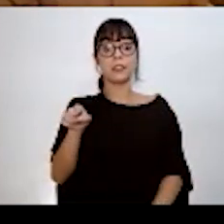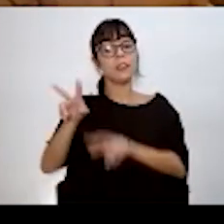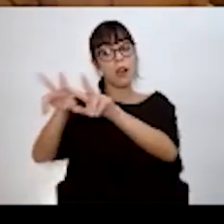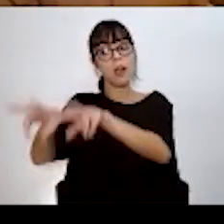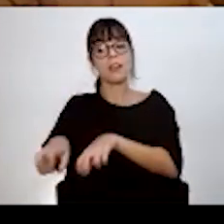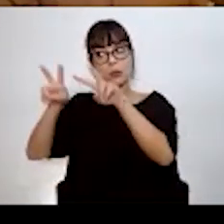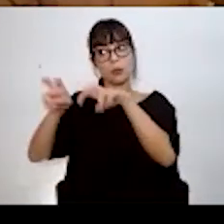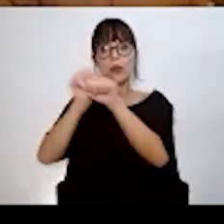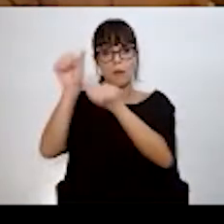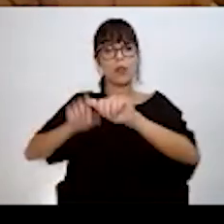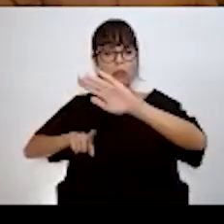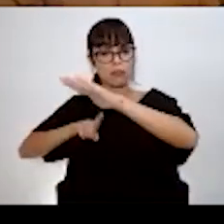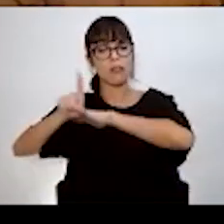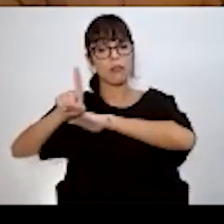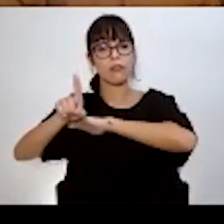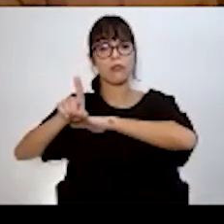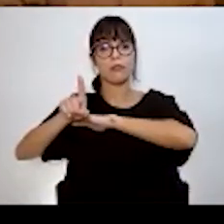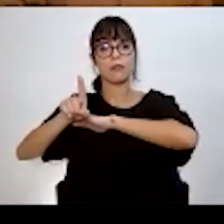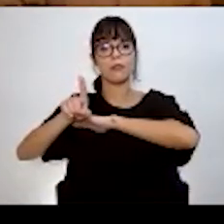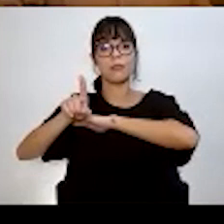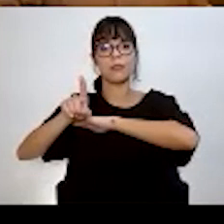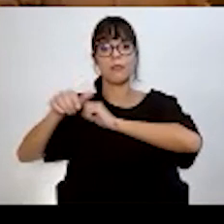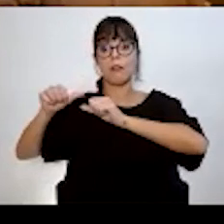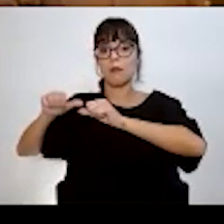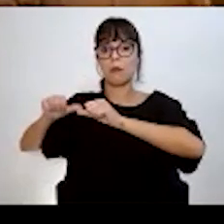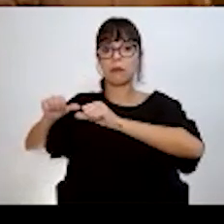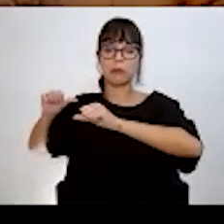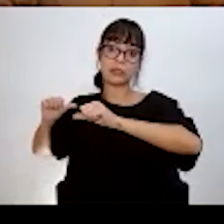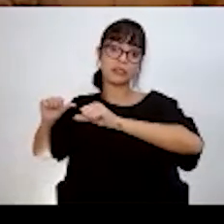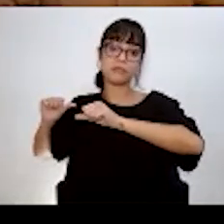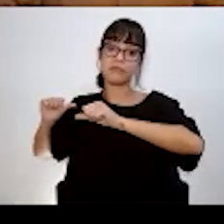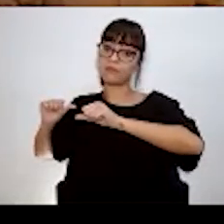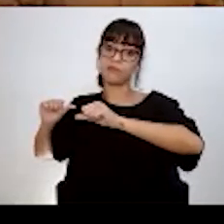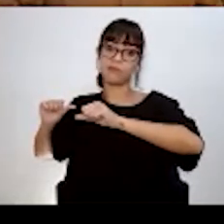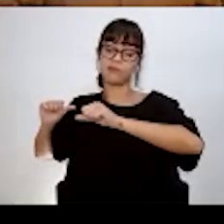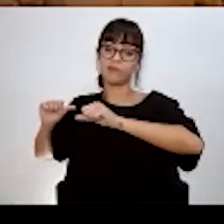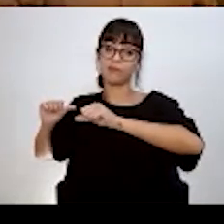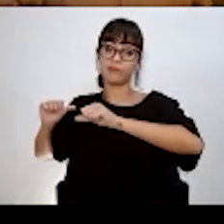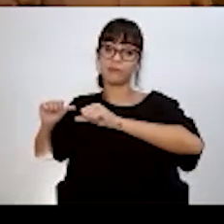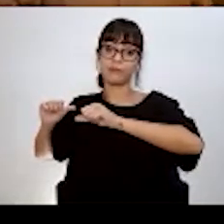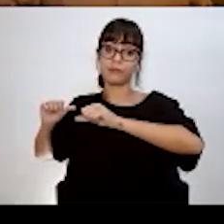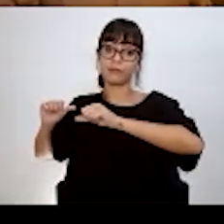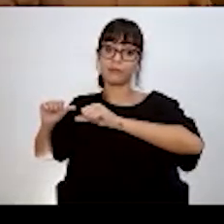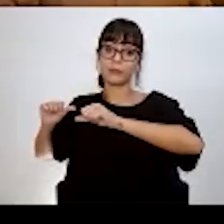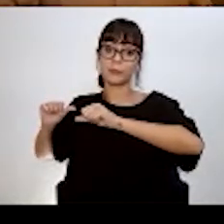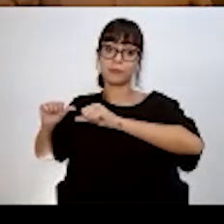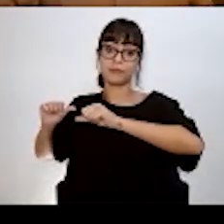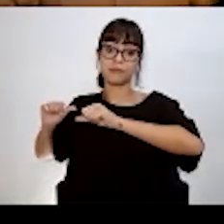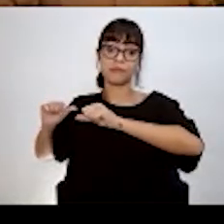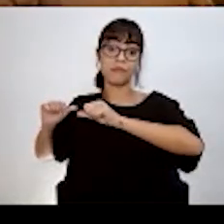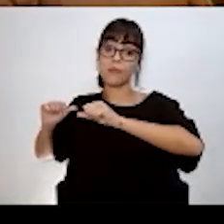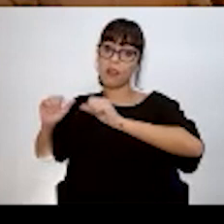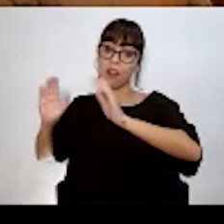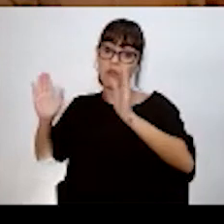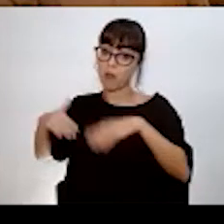Gran Canaria, que hasta el momento no había tenido ningún tipo de, que no tenía ningún tipo de parangón en momentos anteriores. Es decir,